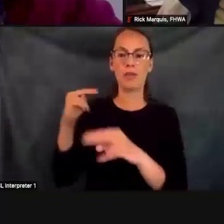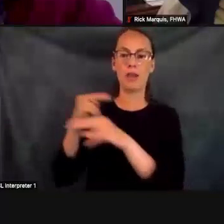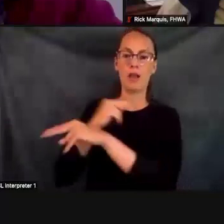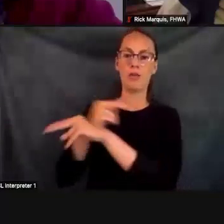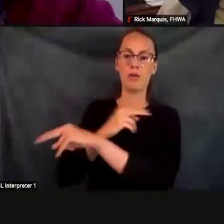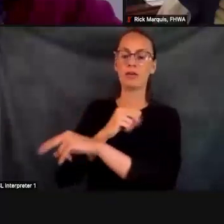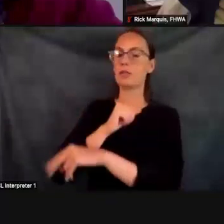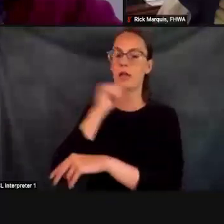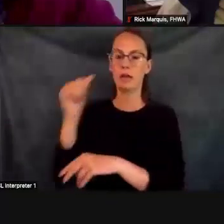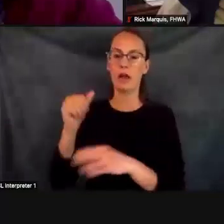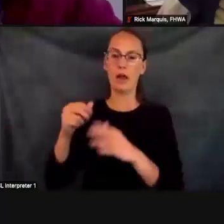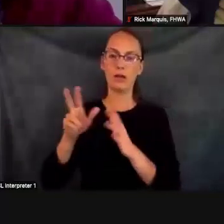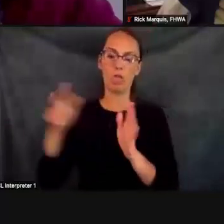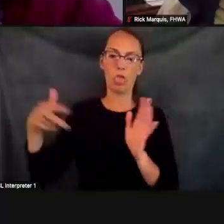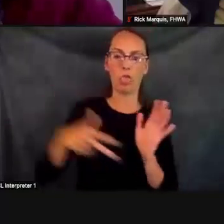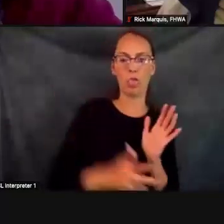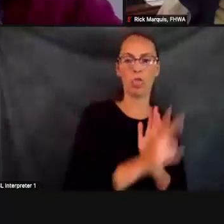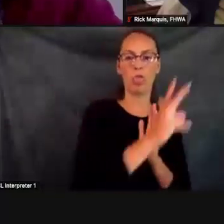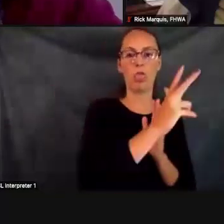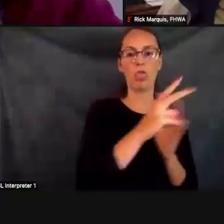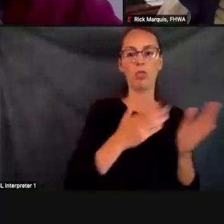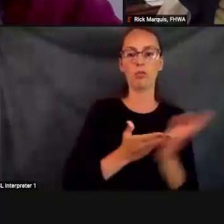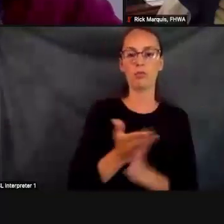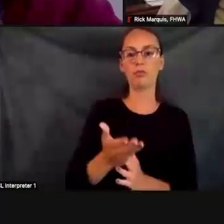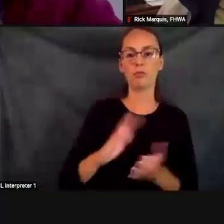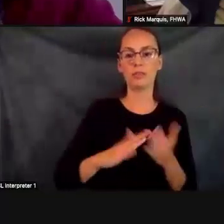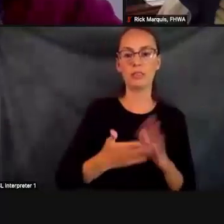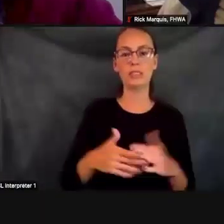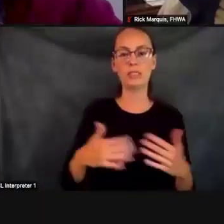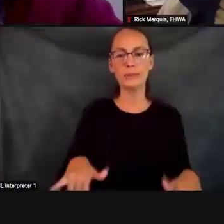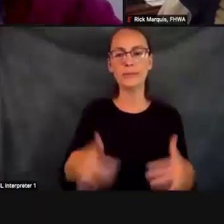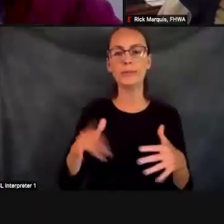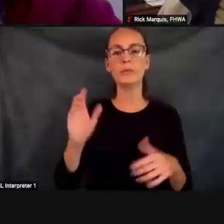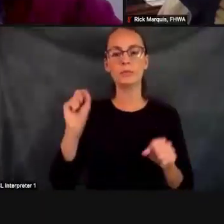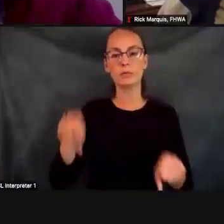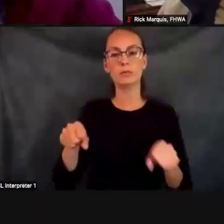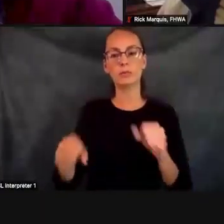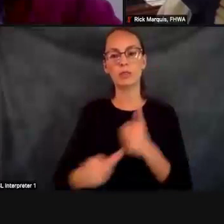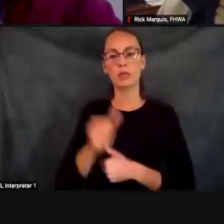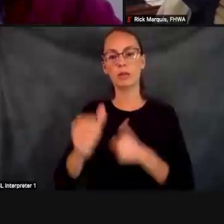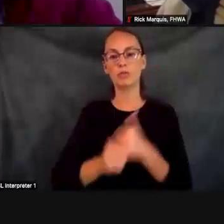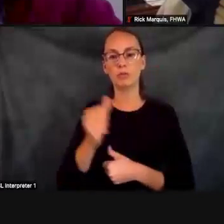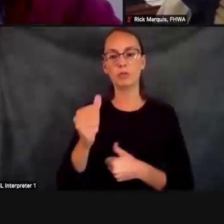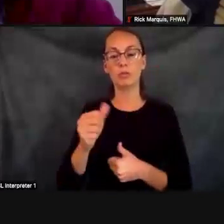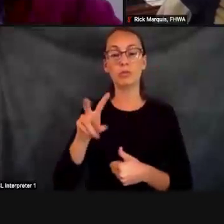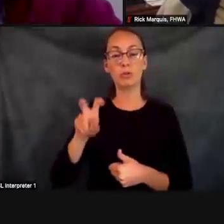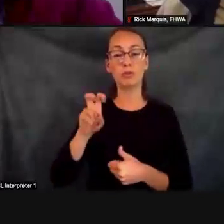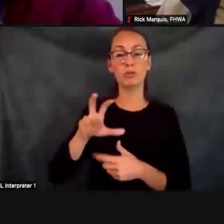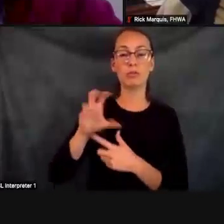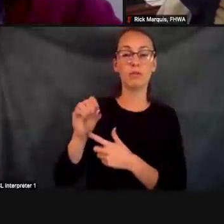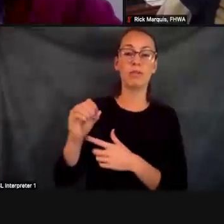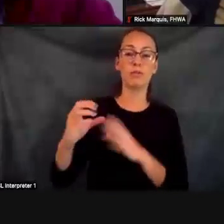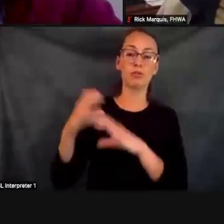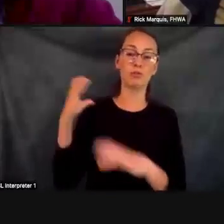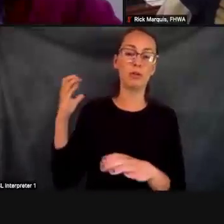los en las otras rutas al lado, y lo podemos ver en